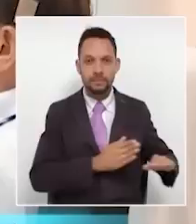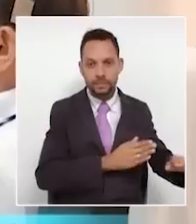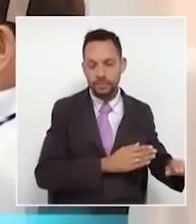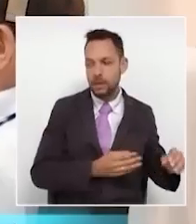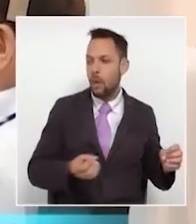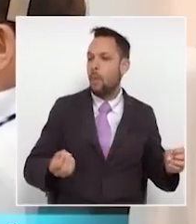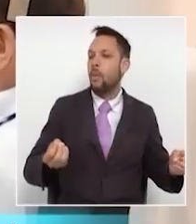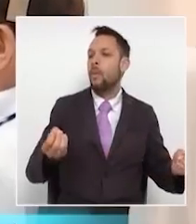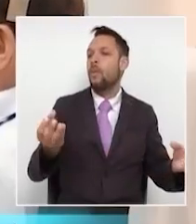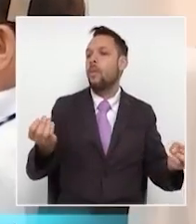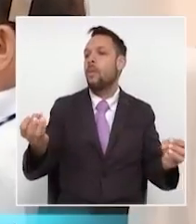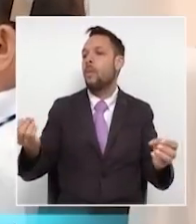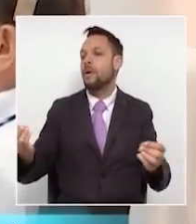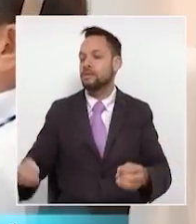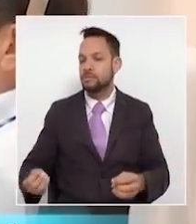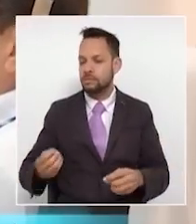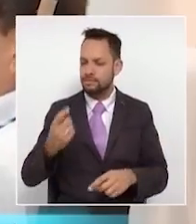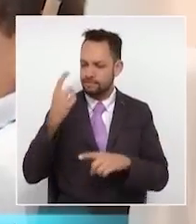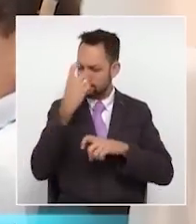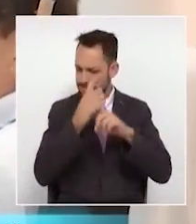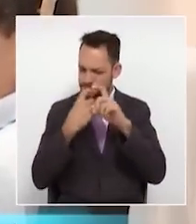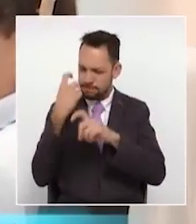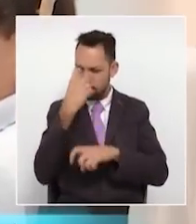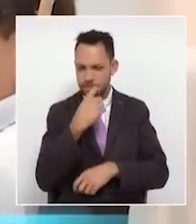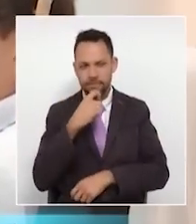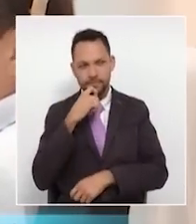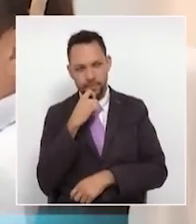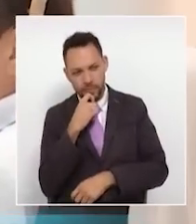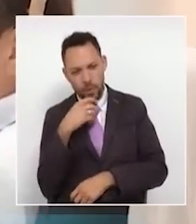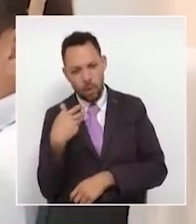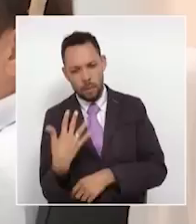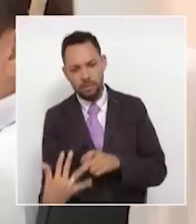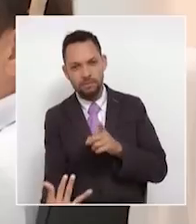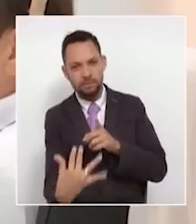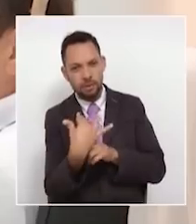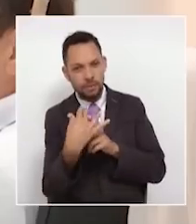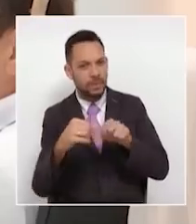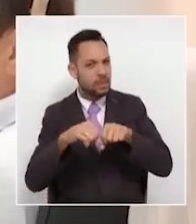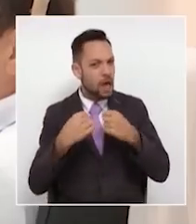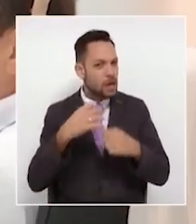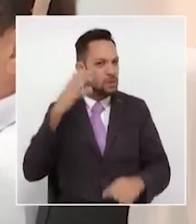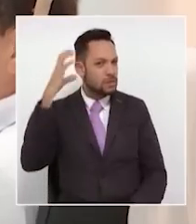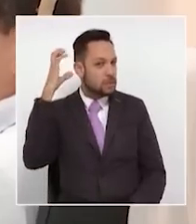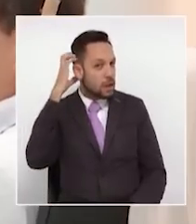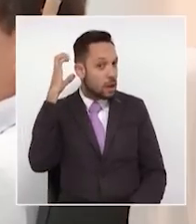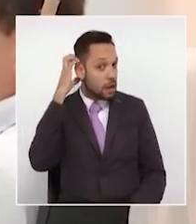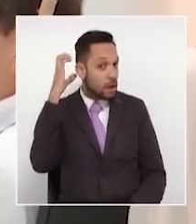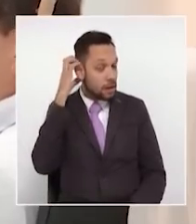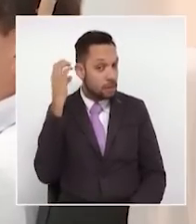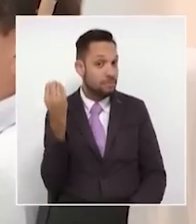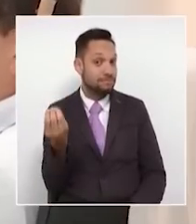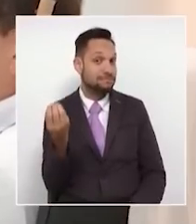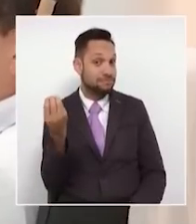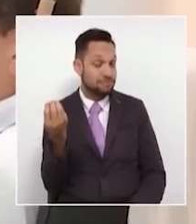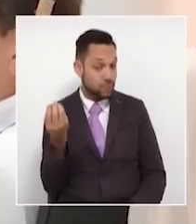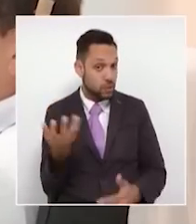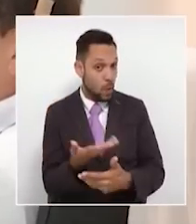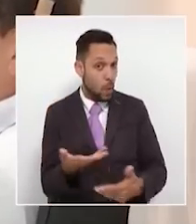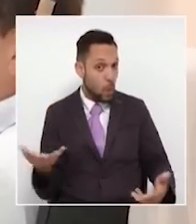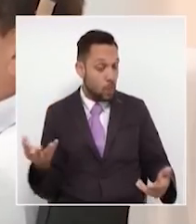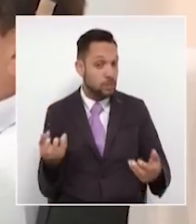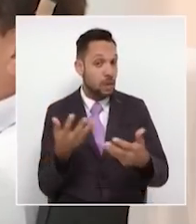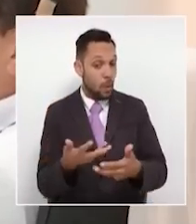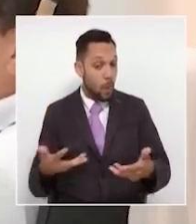y se preguntarán el daño que se está dando en el cerebro en el cerebro tiene una cantidad de sustancias que llamamos